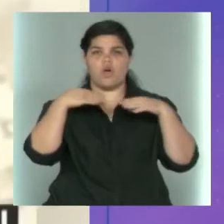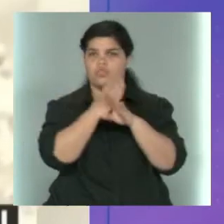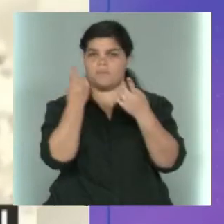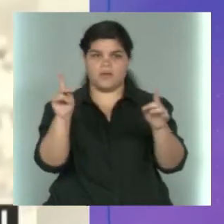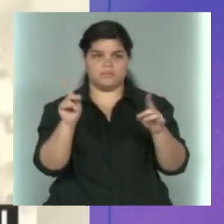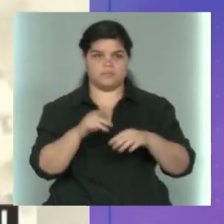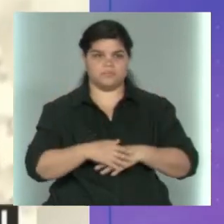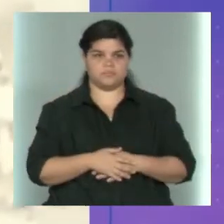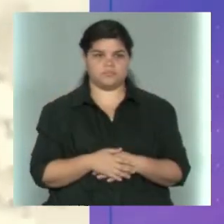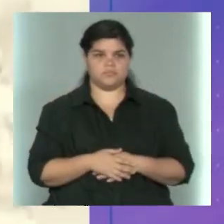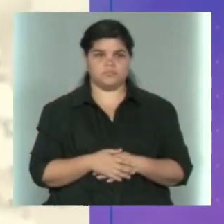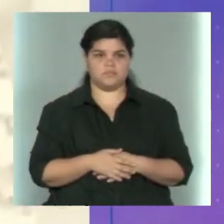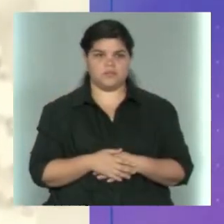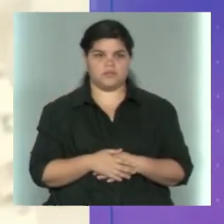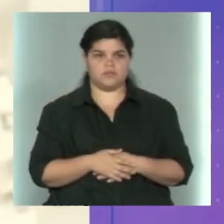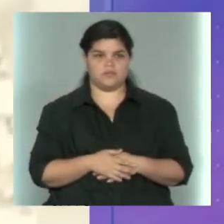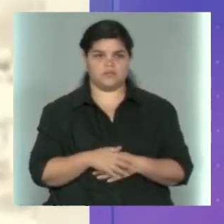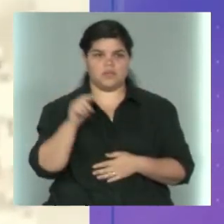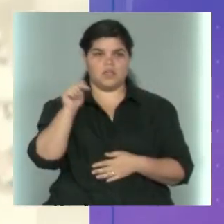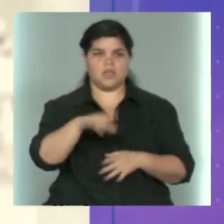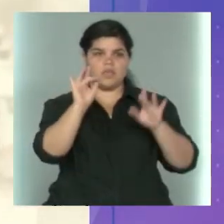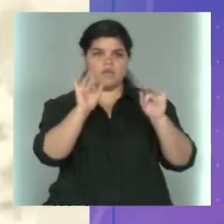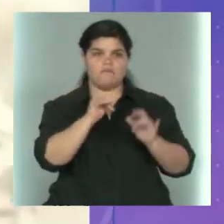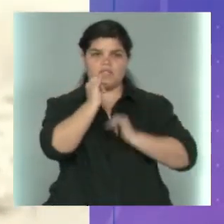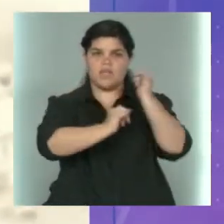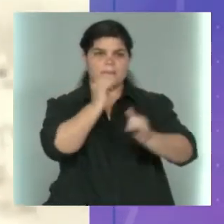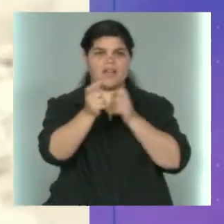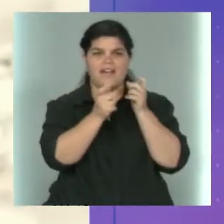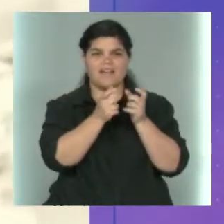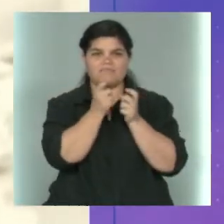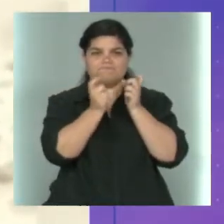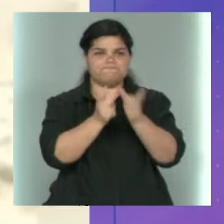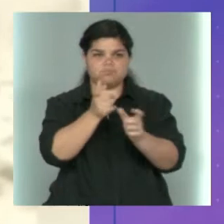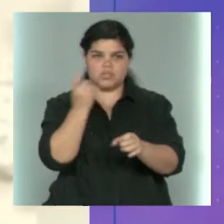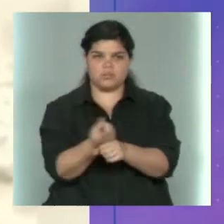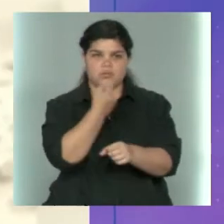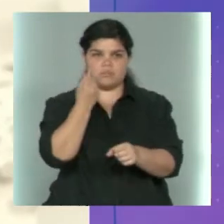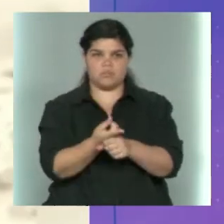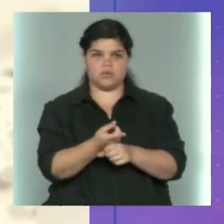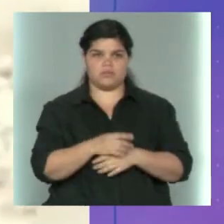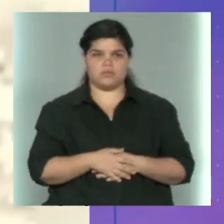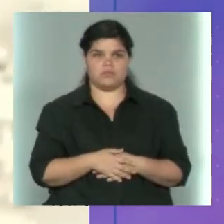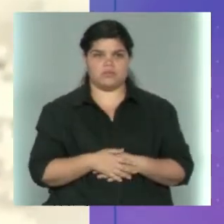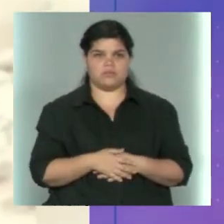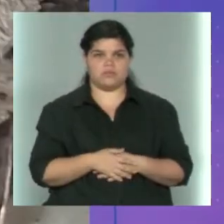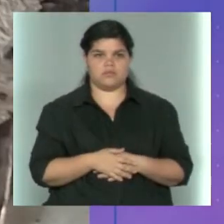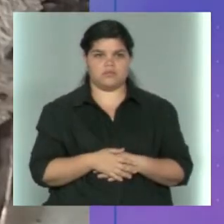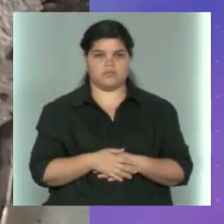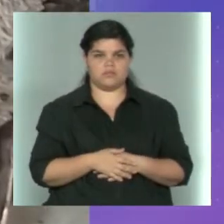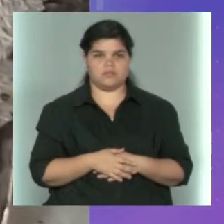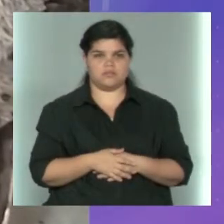An extreme water was difficult to describe with words. What is happening now is